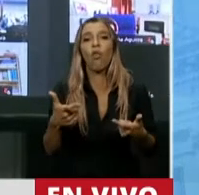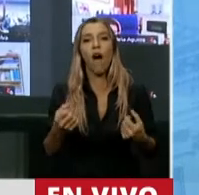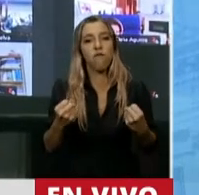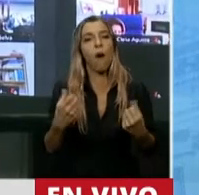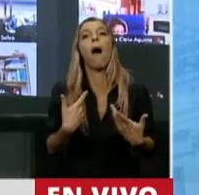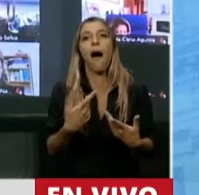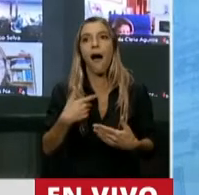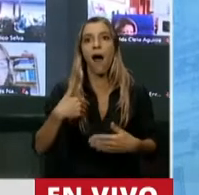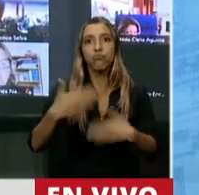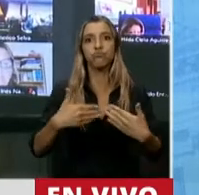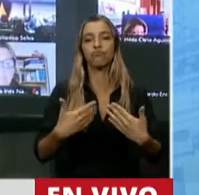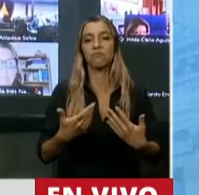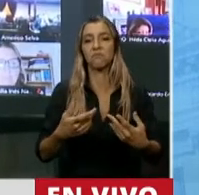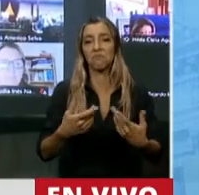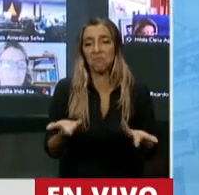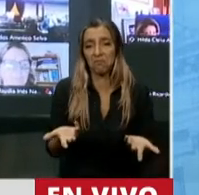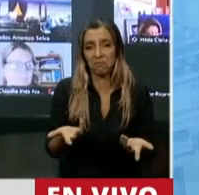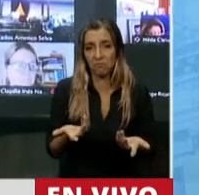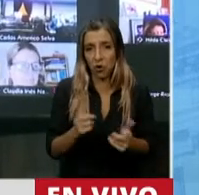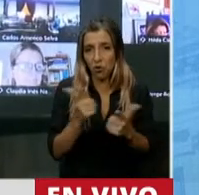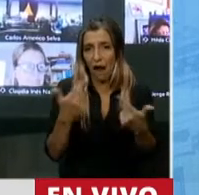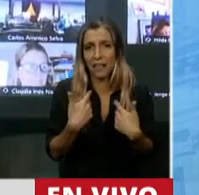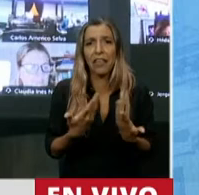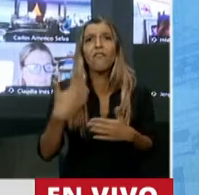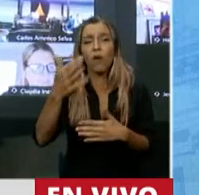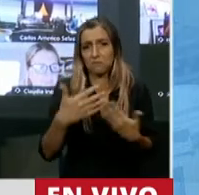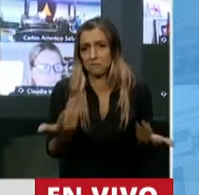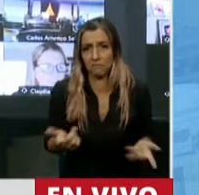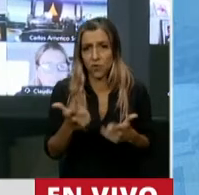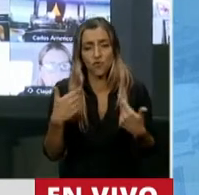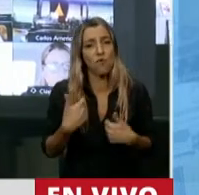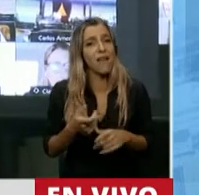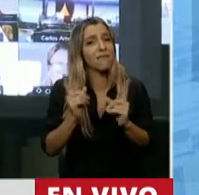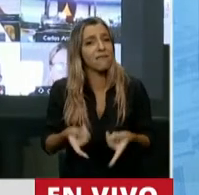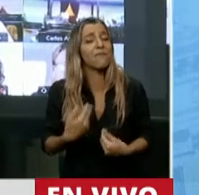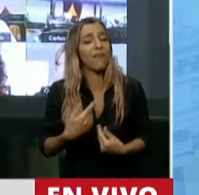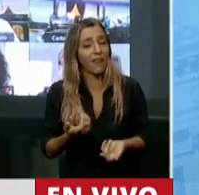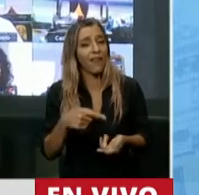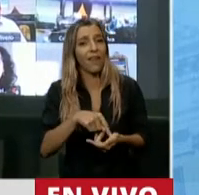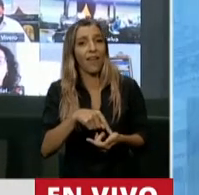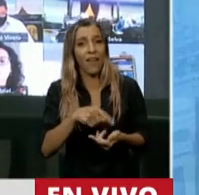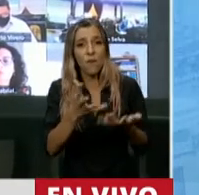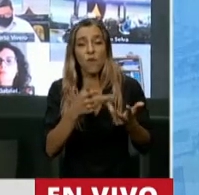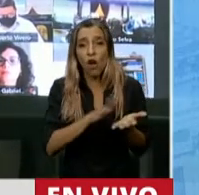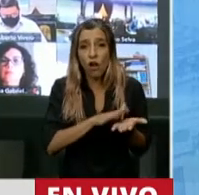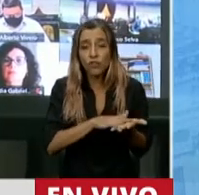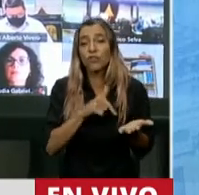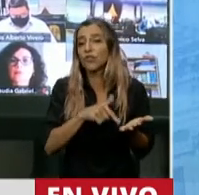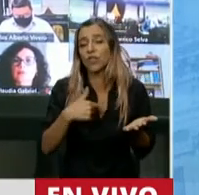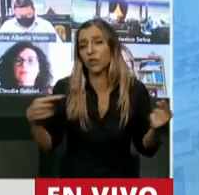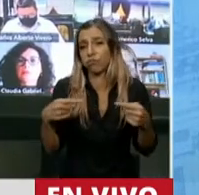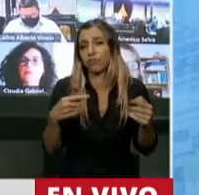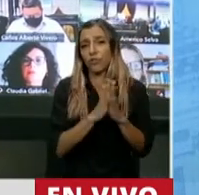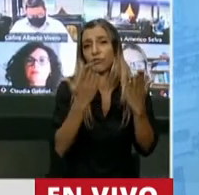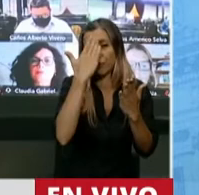tributaria. Hay muchas inconsistencias desde el punto de vista legal e inconstitucional que dan muchos